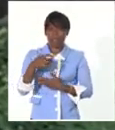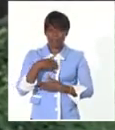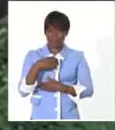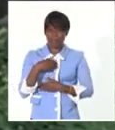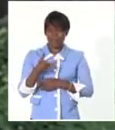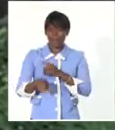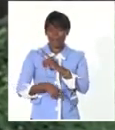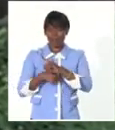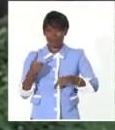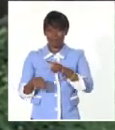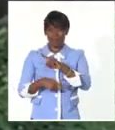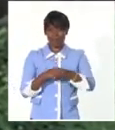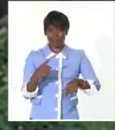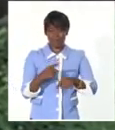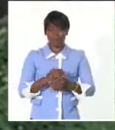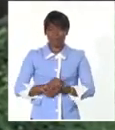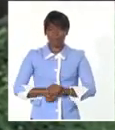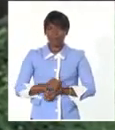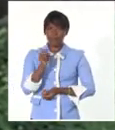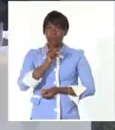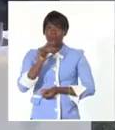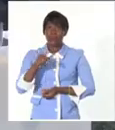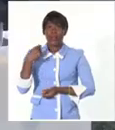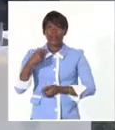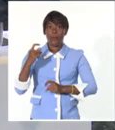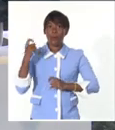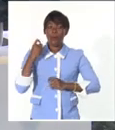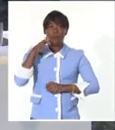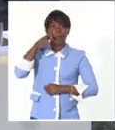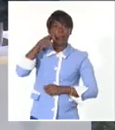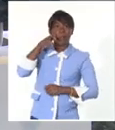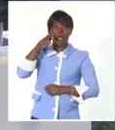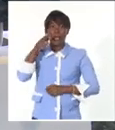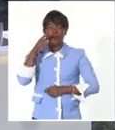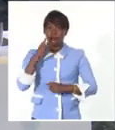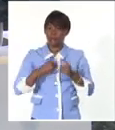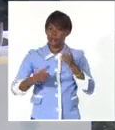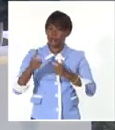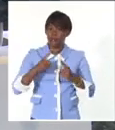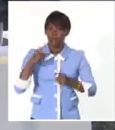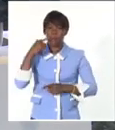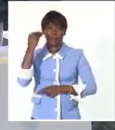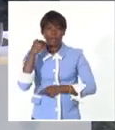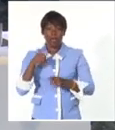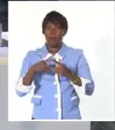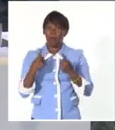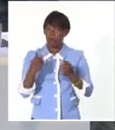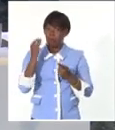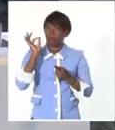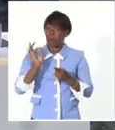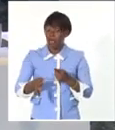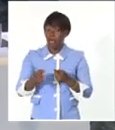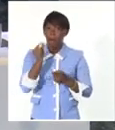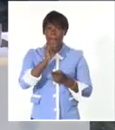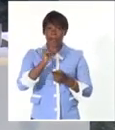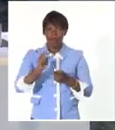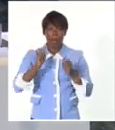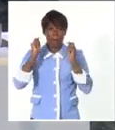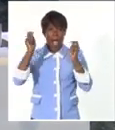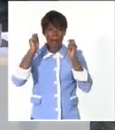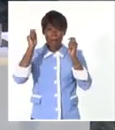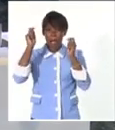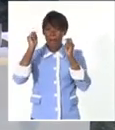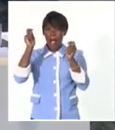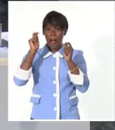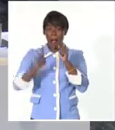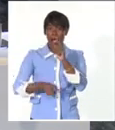deben estar atentas a lo que sucede, porque se han desarrollado manifestaciones contra la Embajada de Cuba en Washington. Sin embargo, este hombre fue